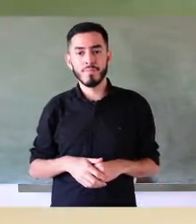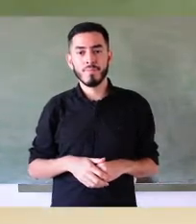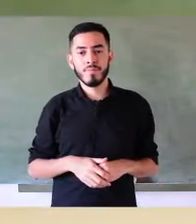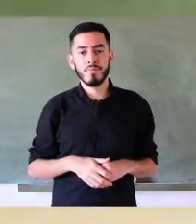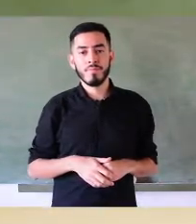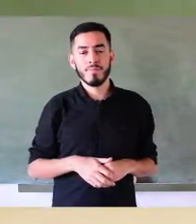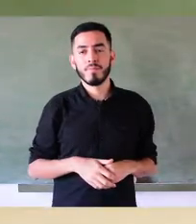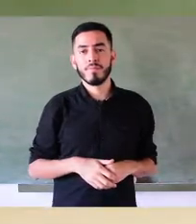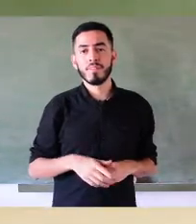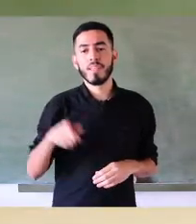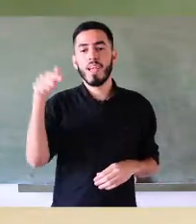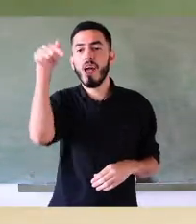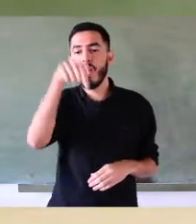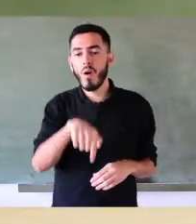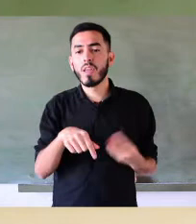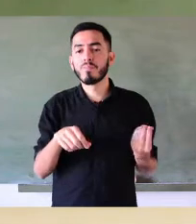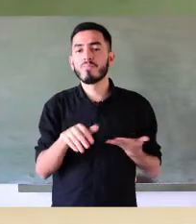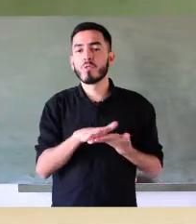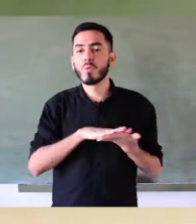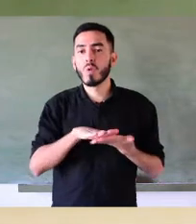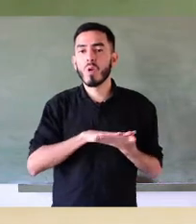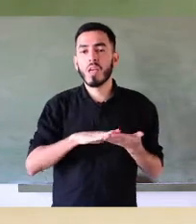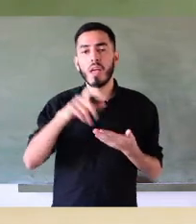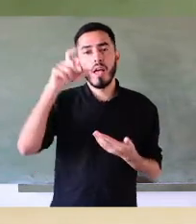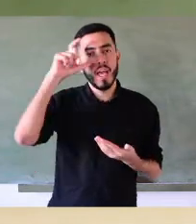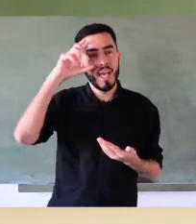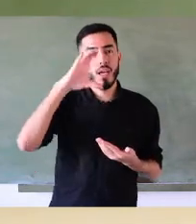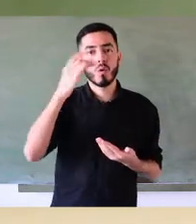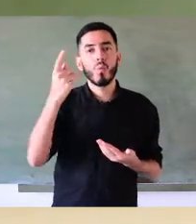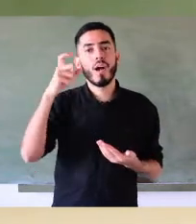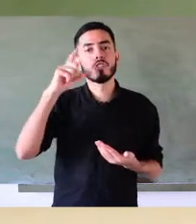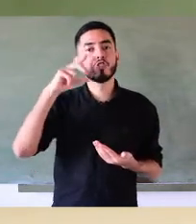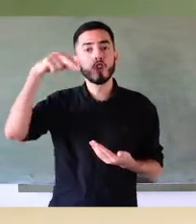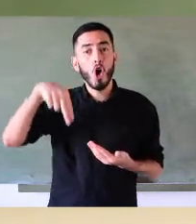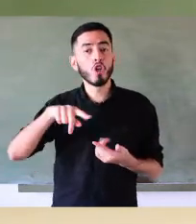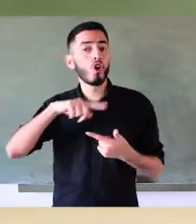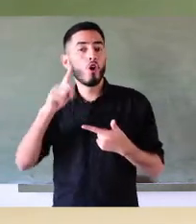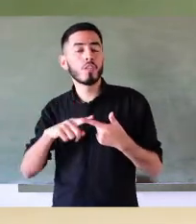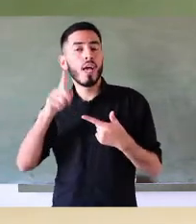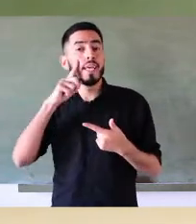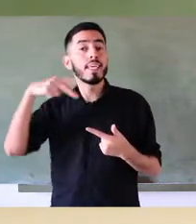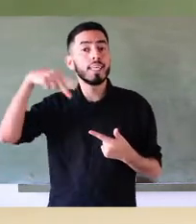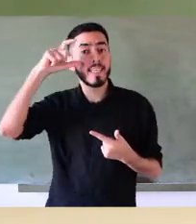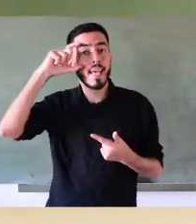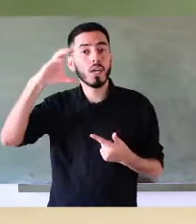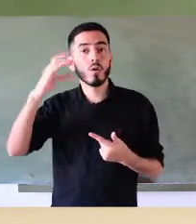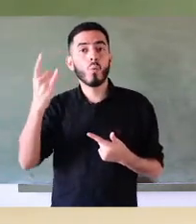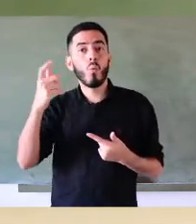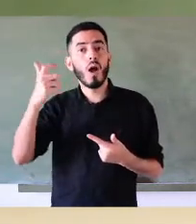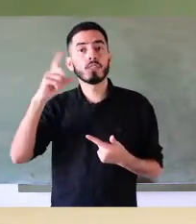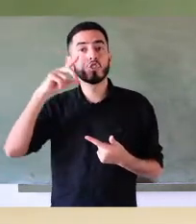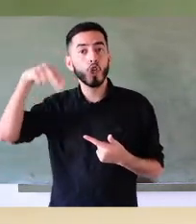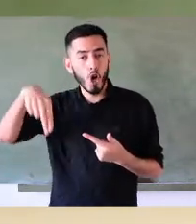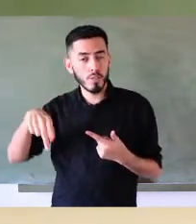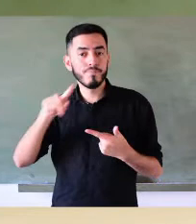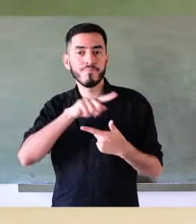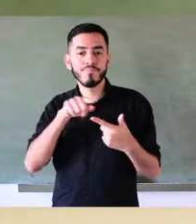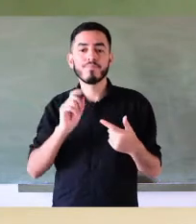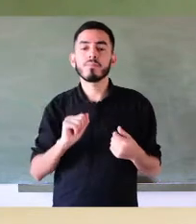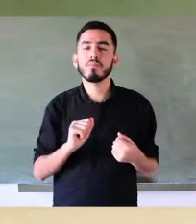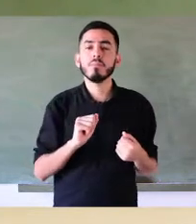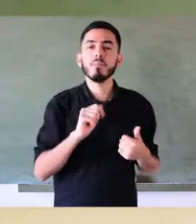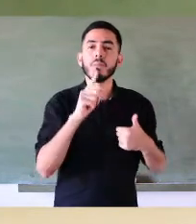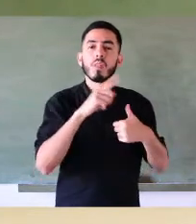Pasemos ahora a resolver una ecuación y una inequación. ¿Qué sucede? Primero debemos fijarnos si no tenemos